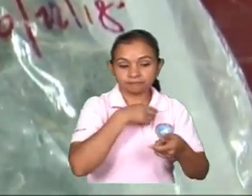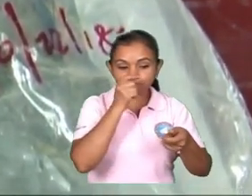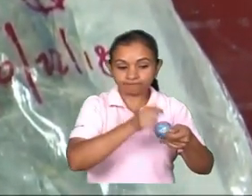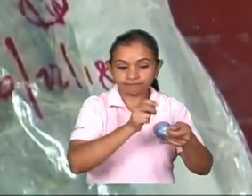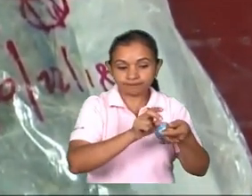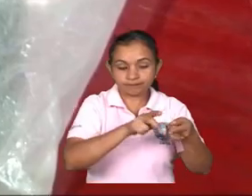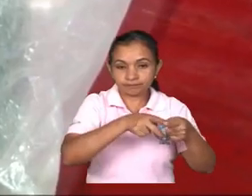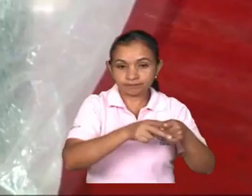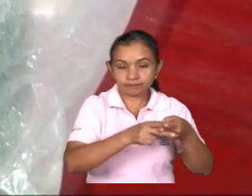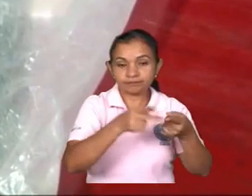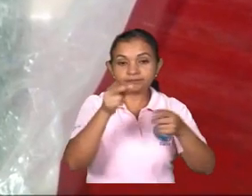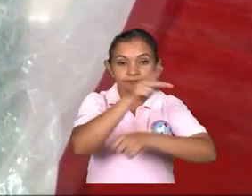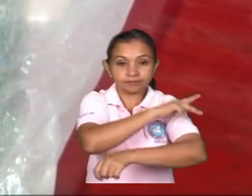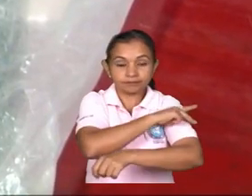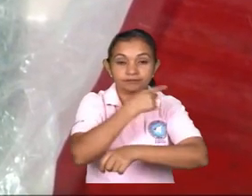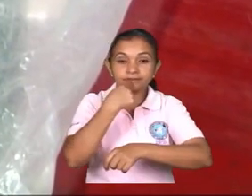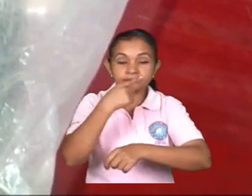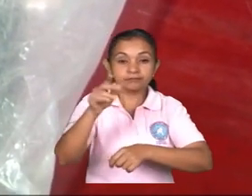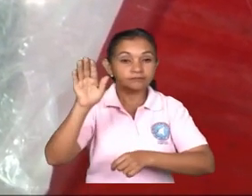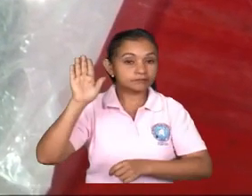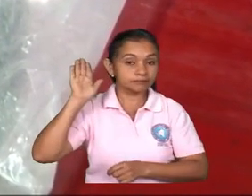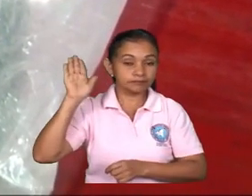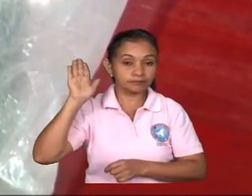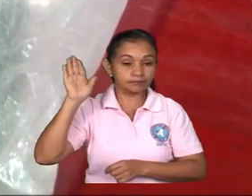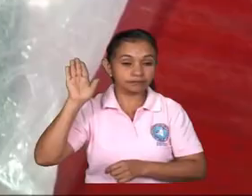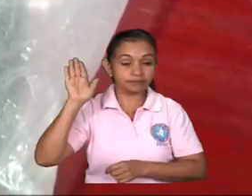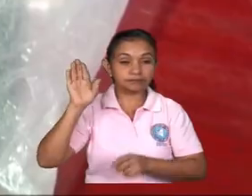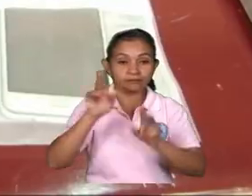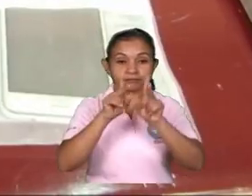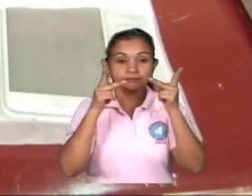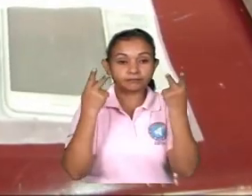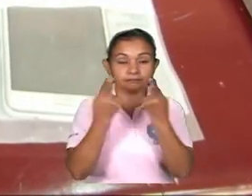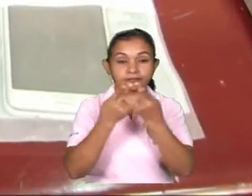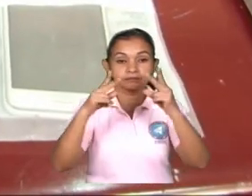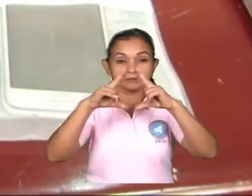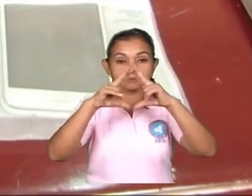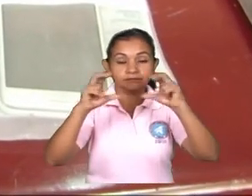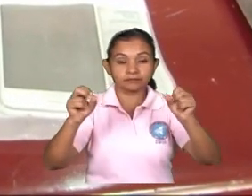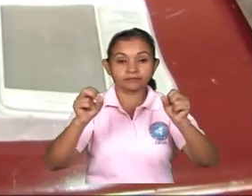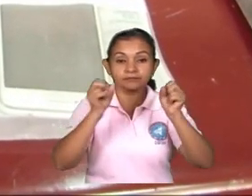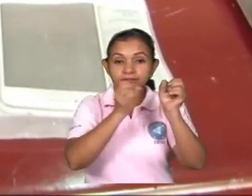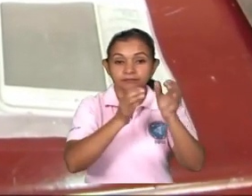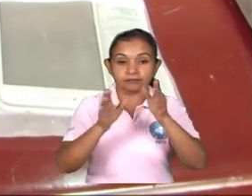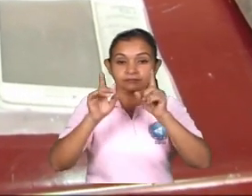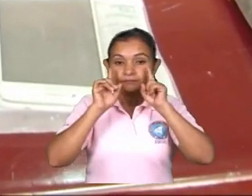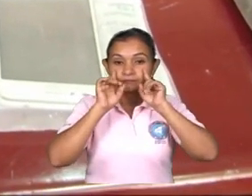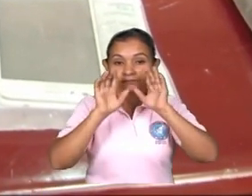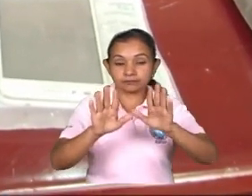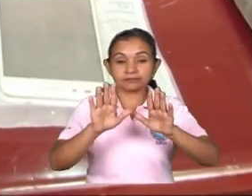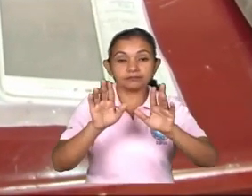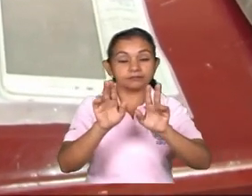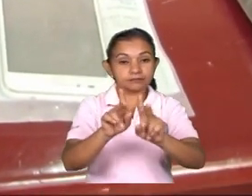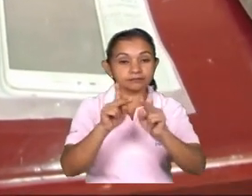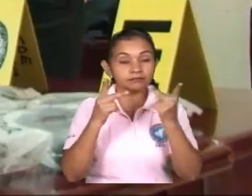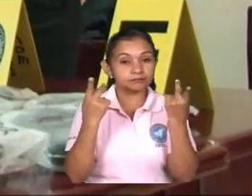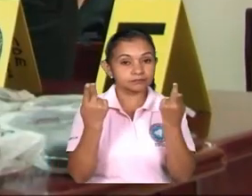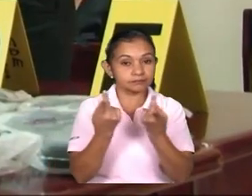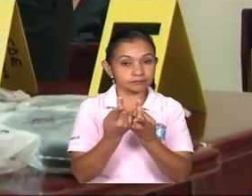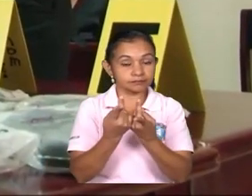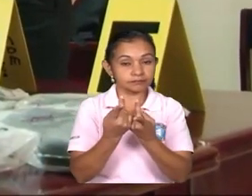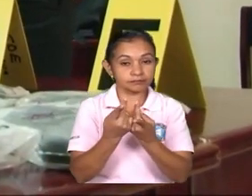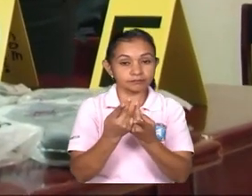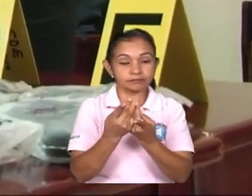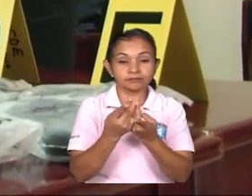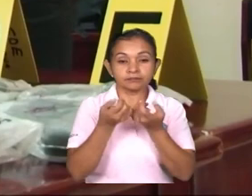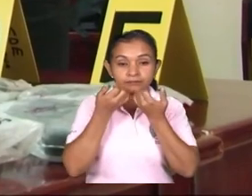manera, la Policía Nacional reitera su compromiso con el pueblo nicaragüense por resguardar el orden y la seguridad de nuestro pueblo. Con cámara de